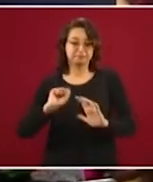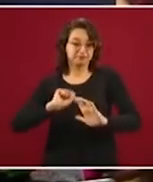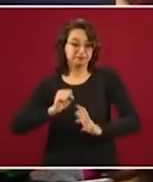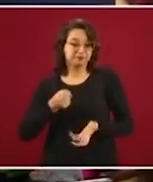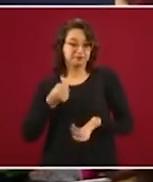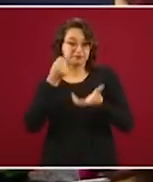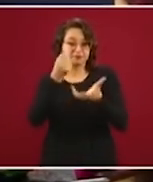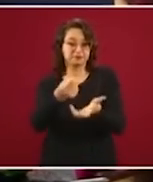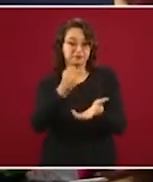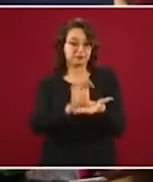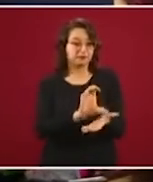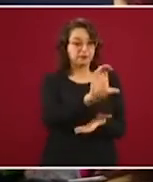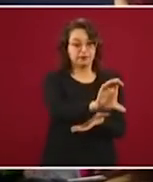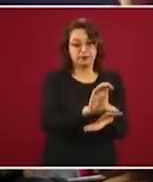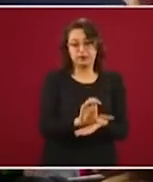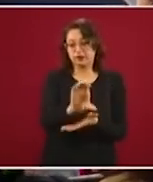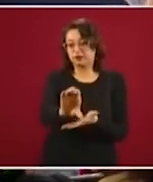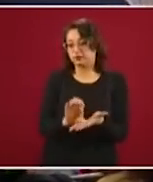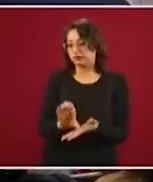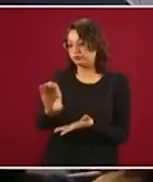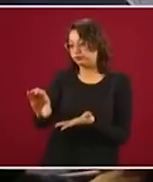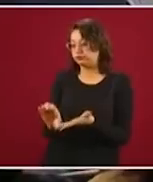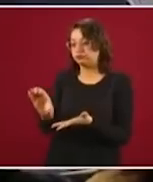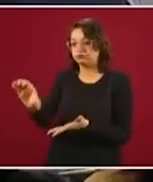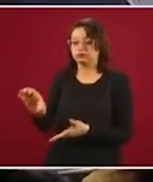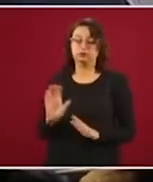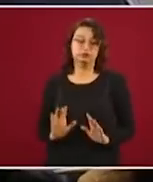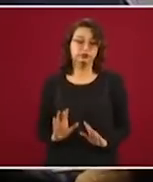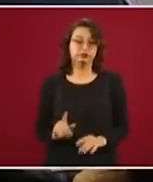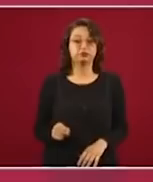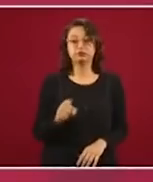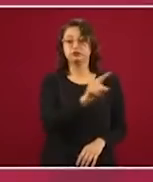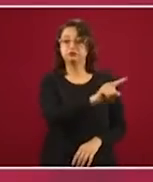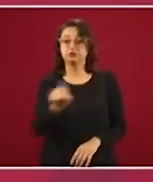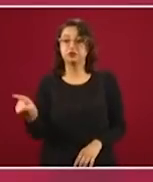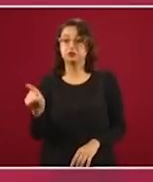recursos porque es voluntario,